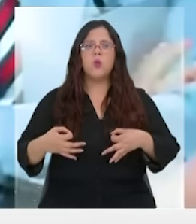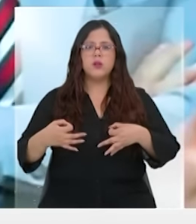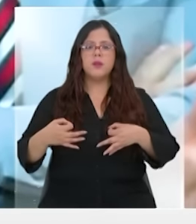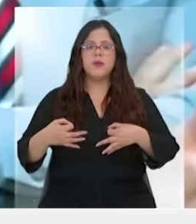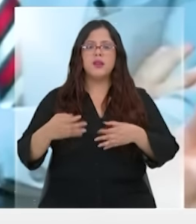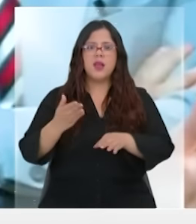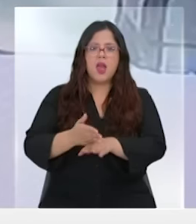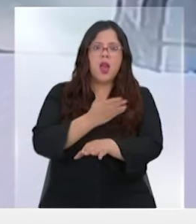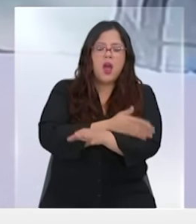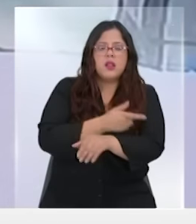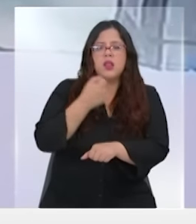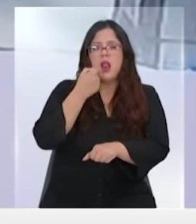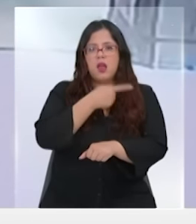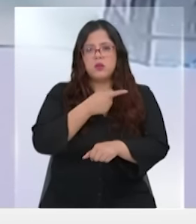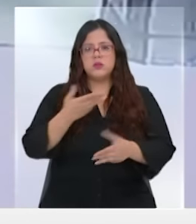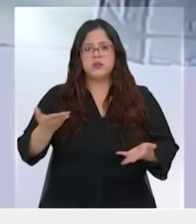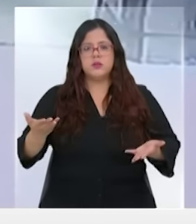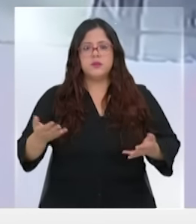de la denuncia.